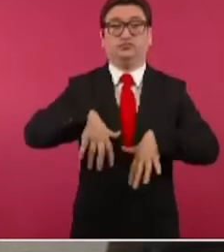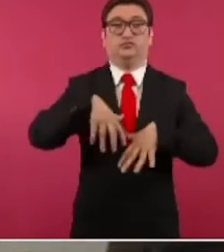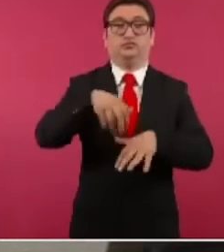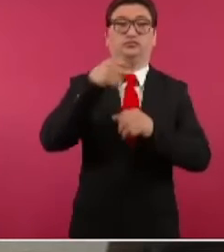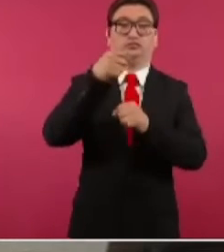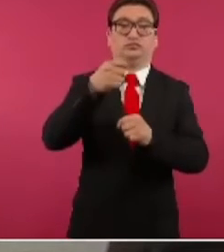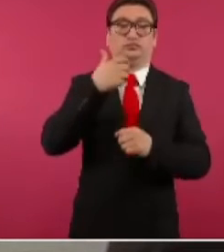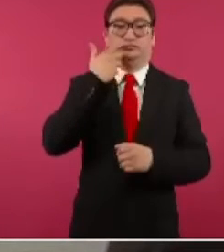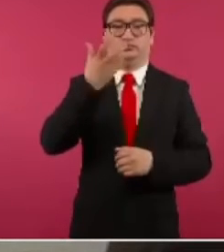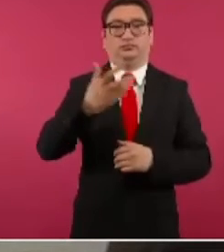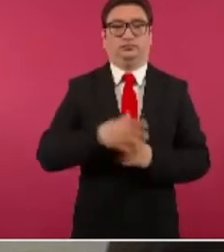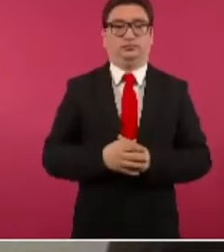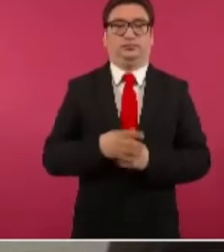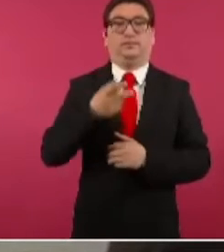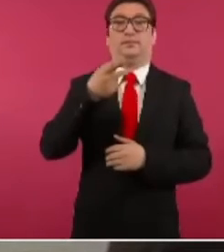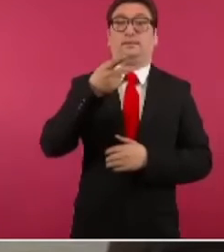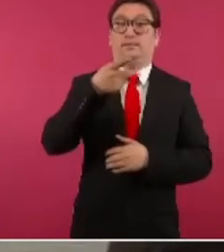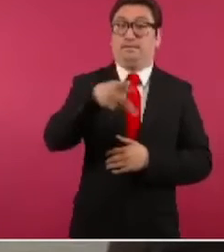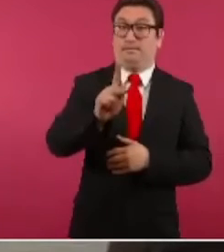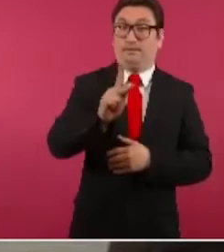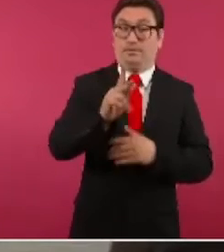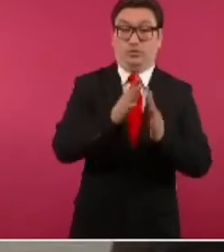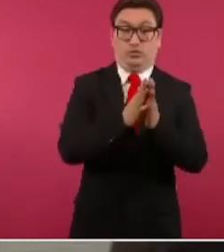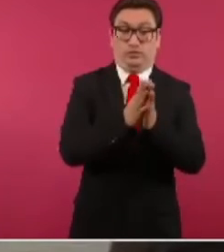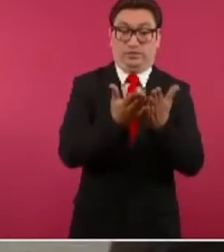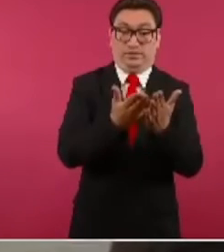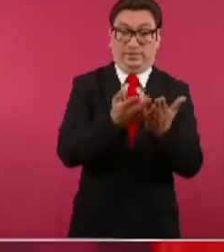pero gracias a esos libros de texto